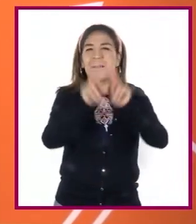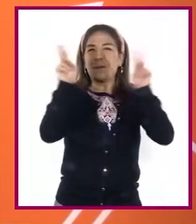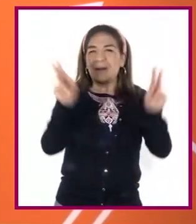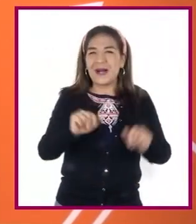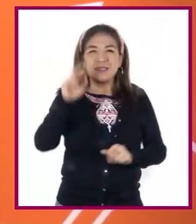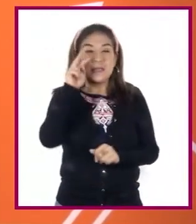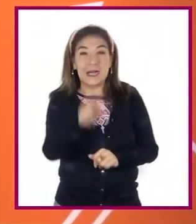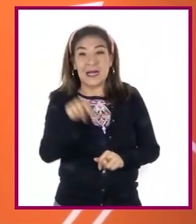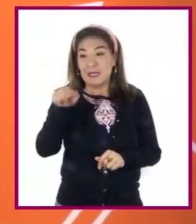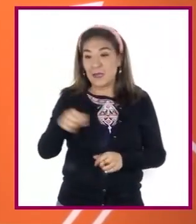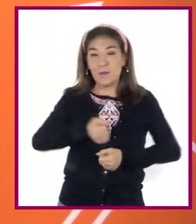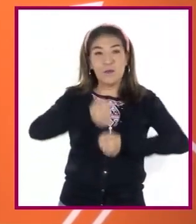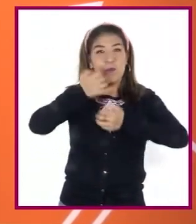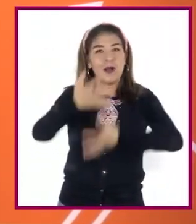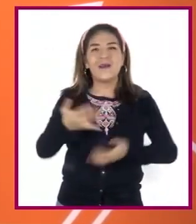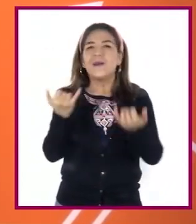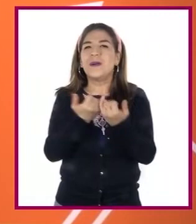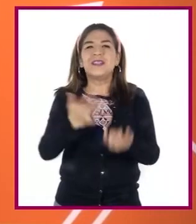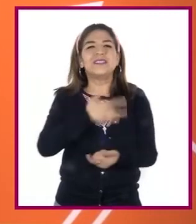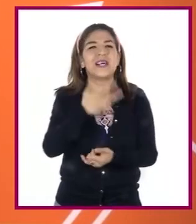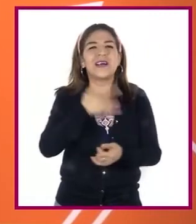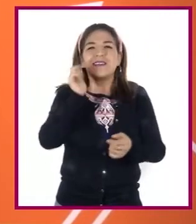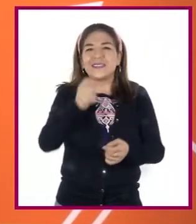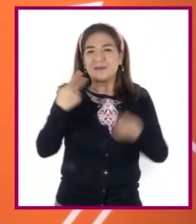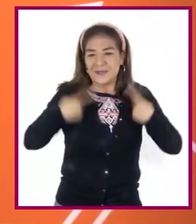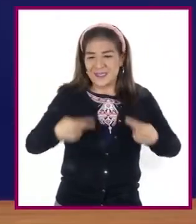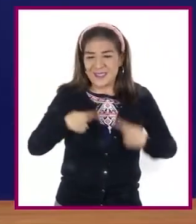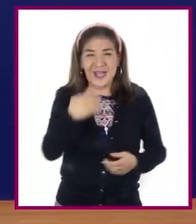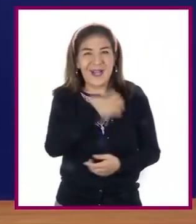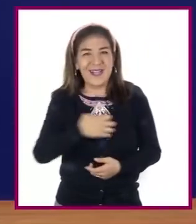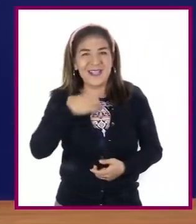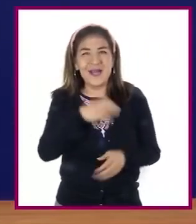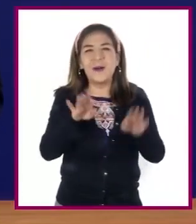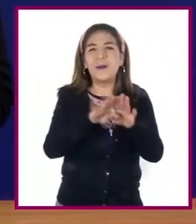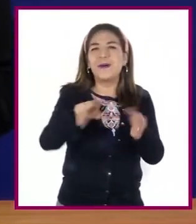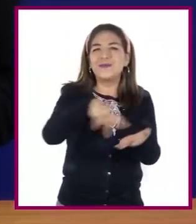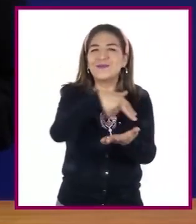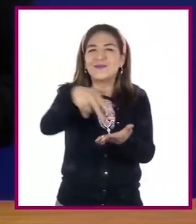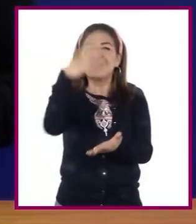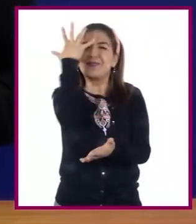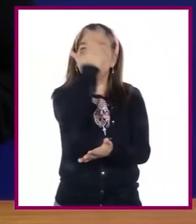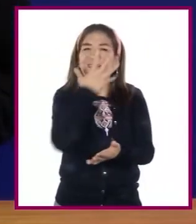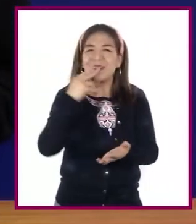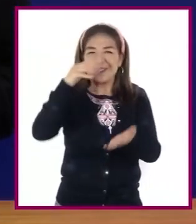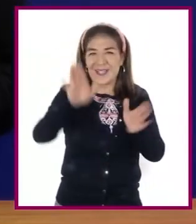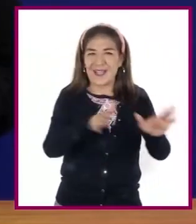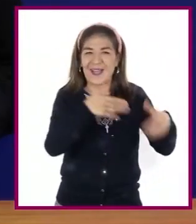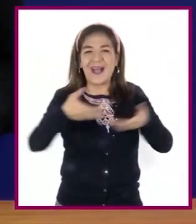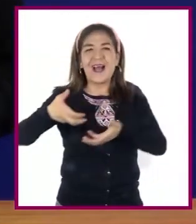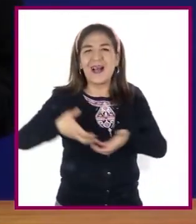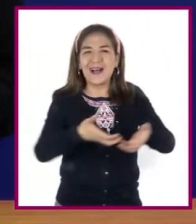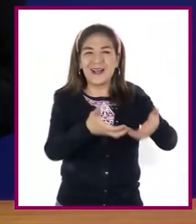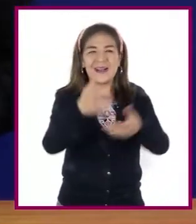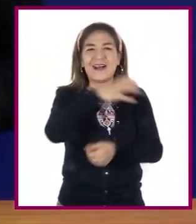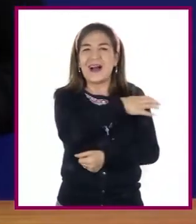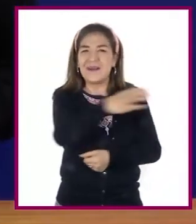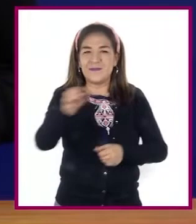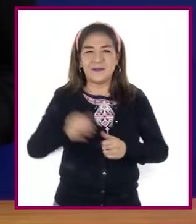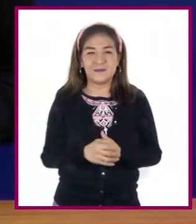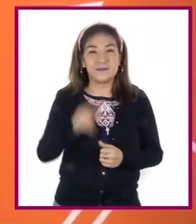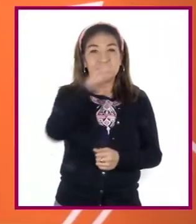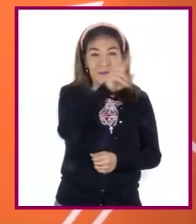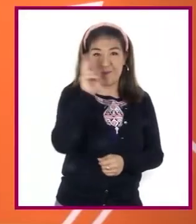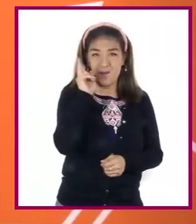permite sentir la alegría de quien va por ese camino. Exactamente. ¿Viste cómo la poesía no